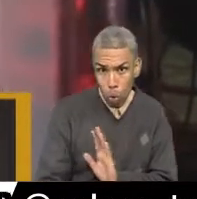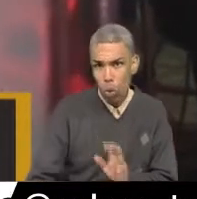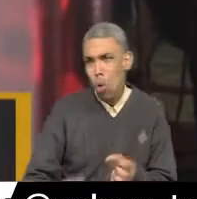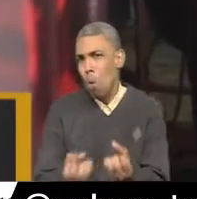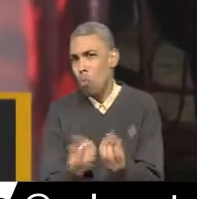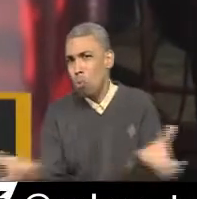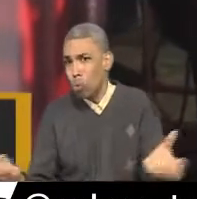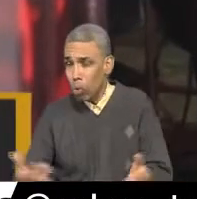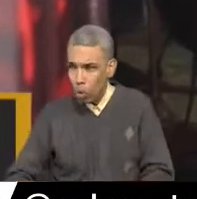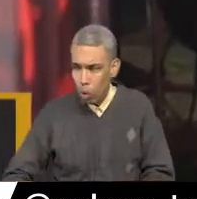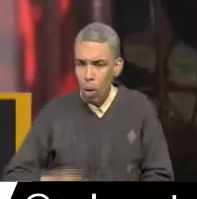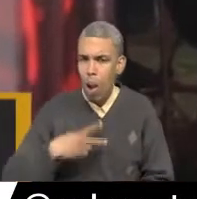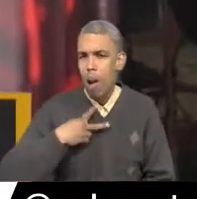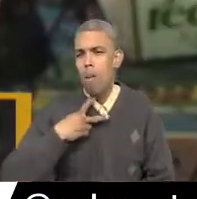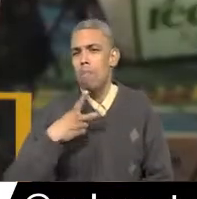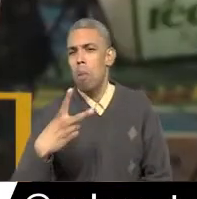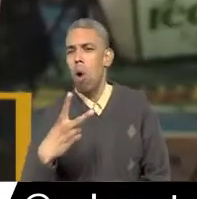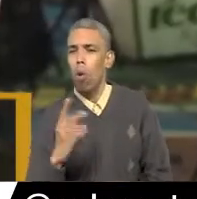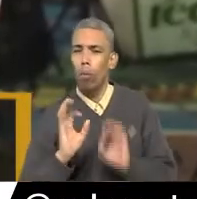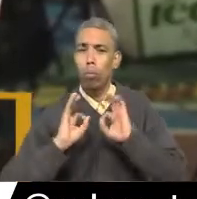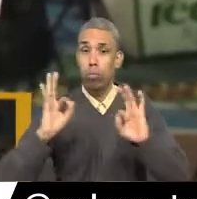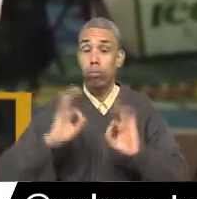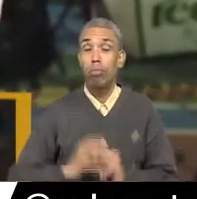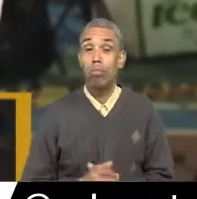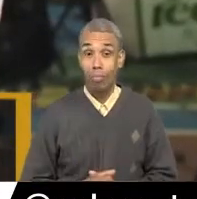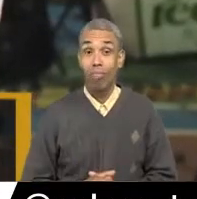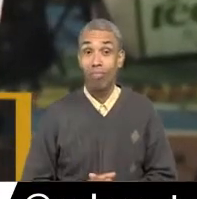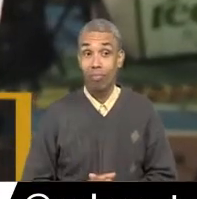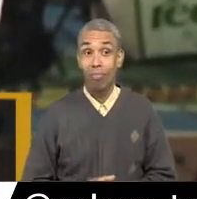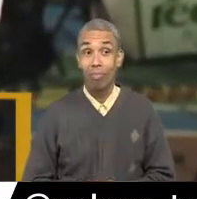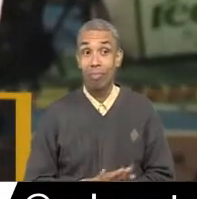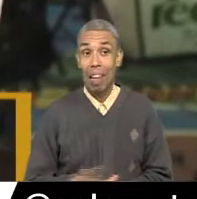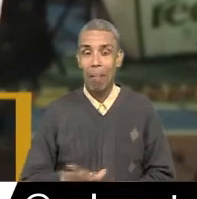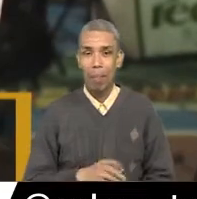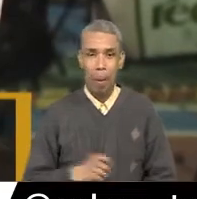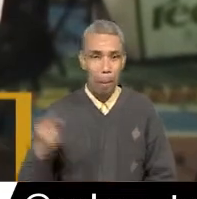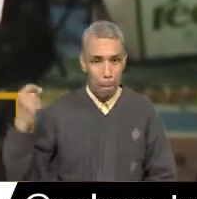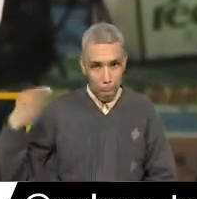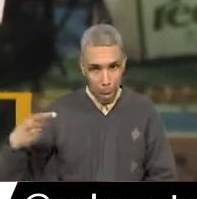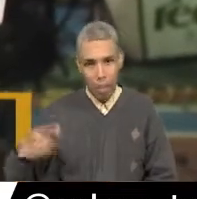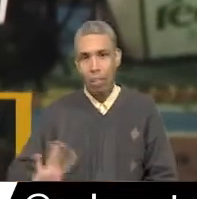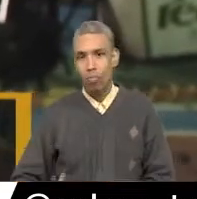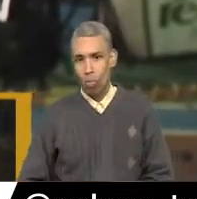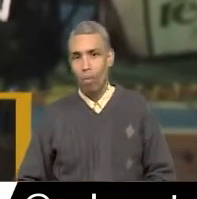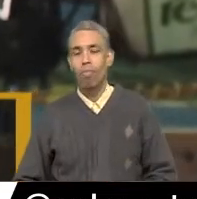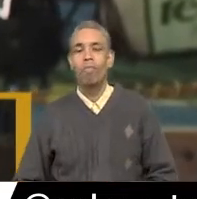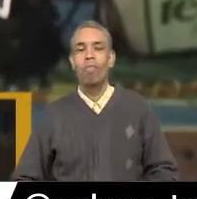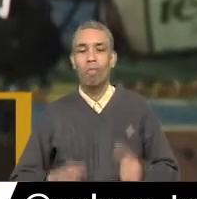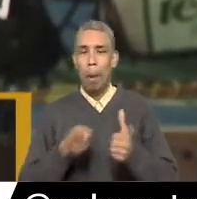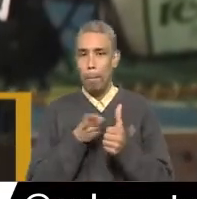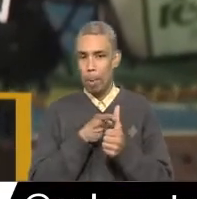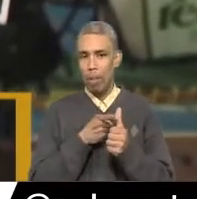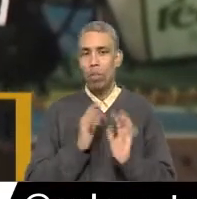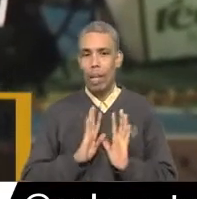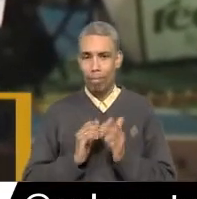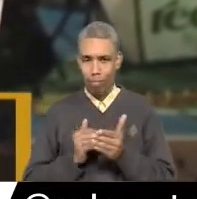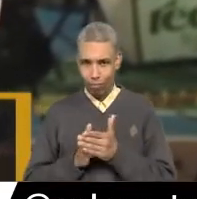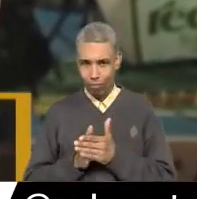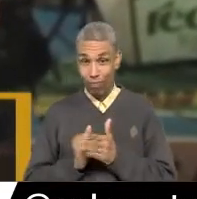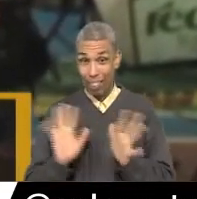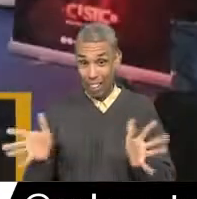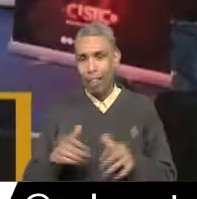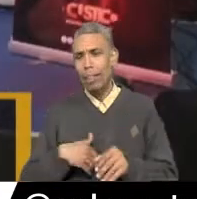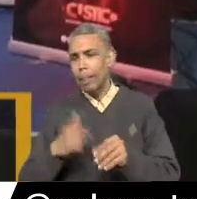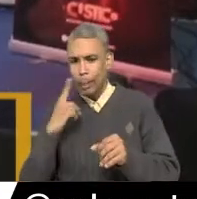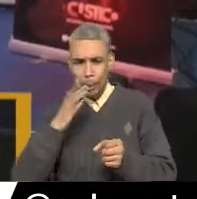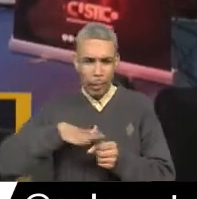bueno, terminamos la primera etapa, como la segunda preaudición, primera preaudición y segunda preaudición de